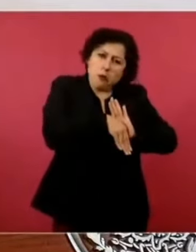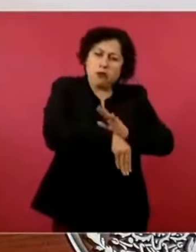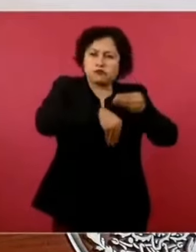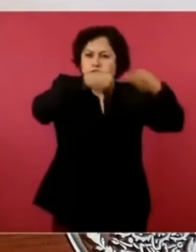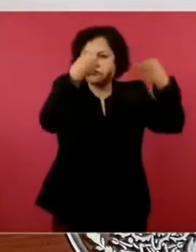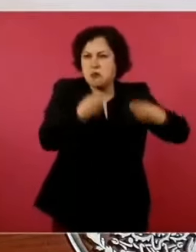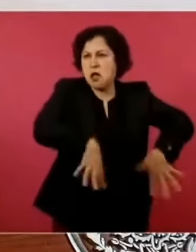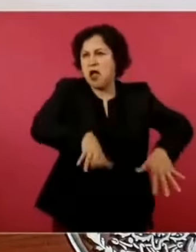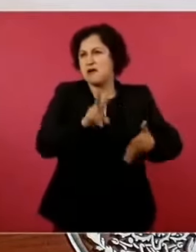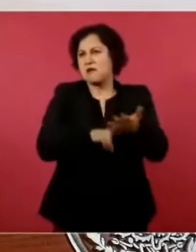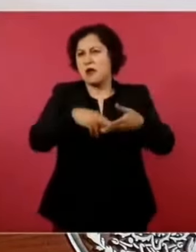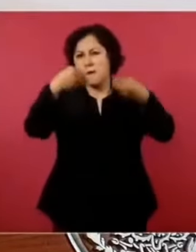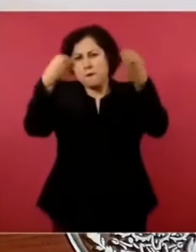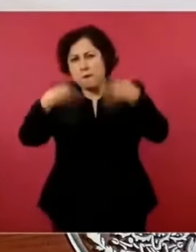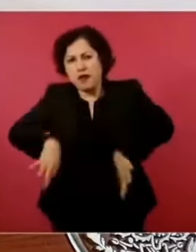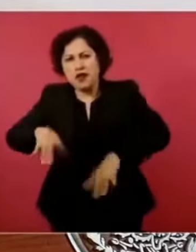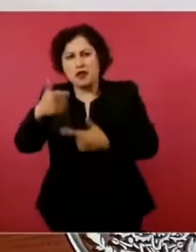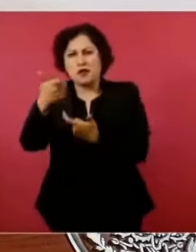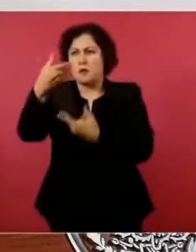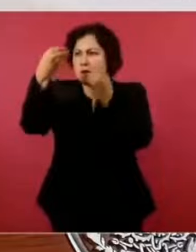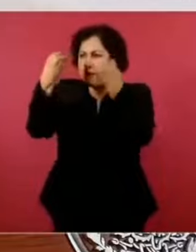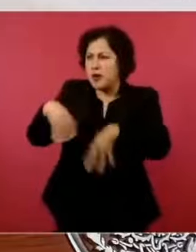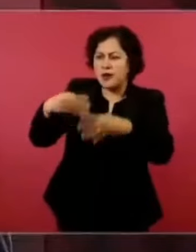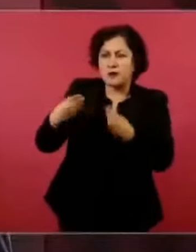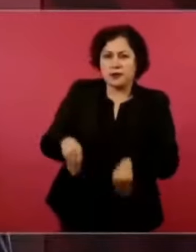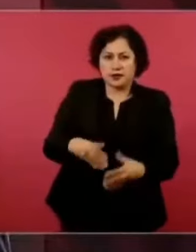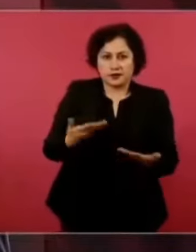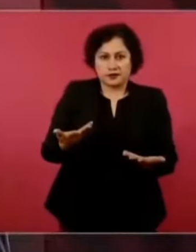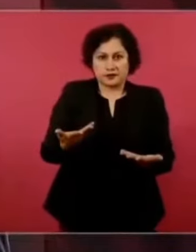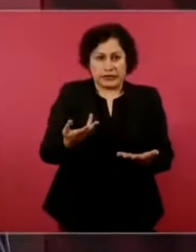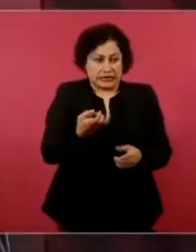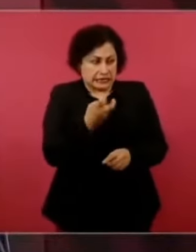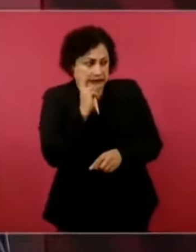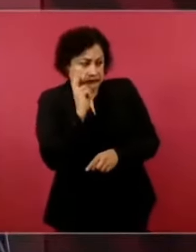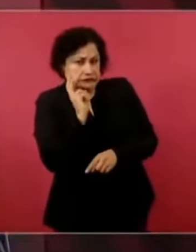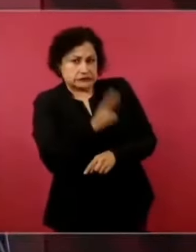Y reiniciar una etapa nueva